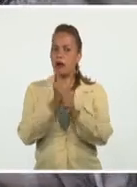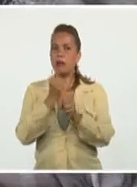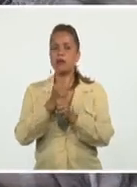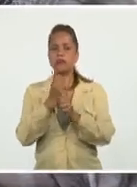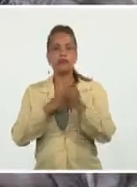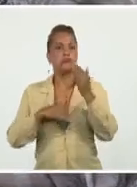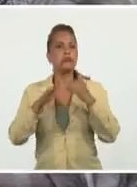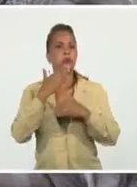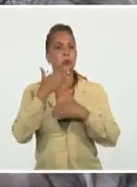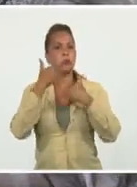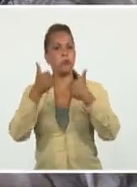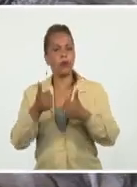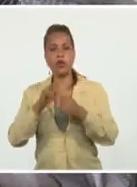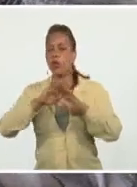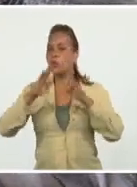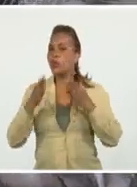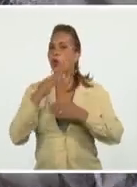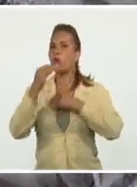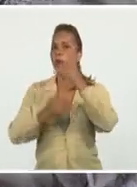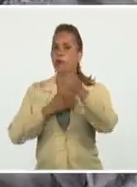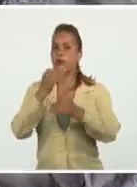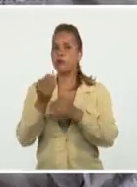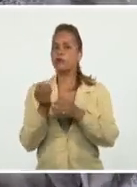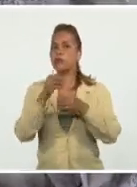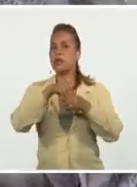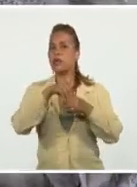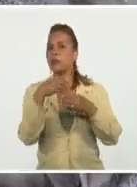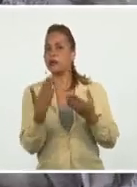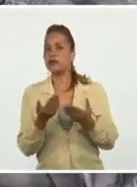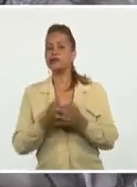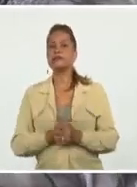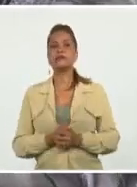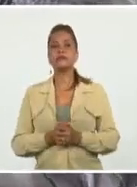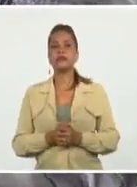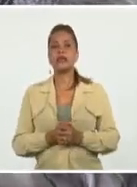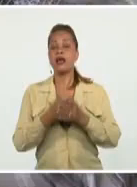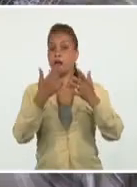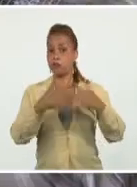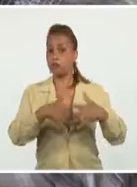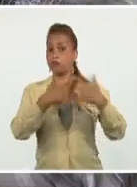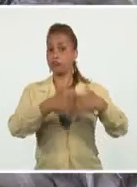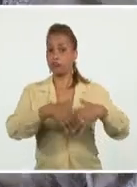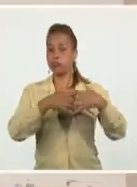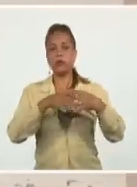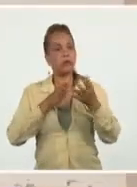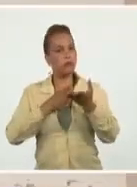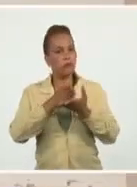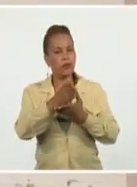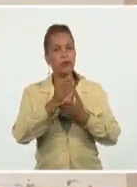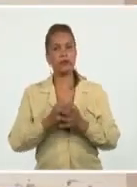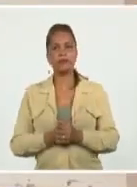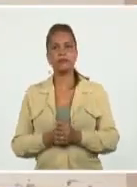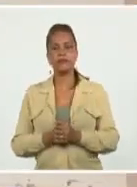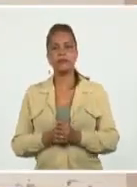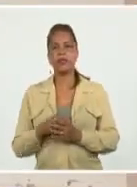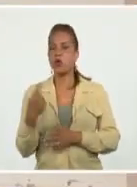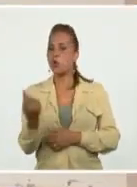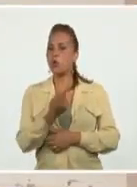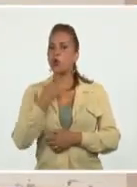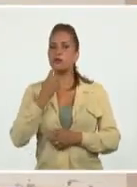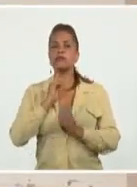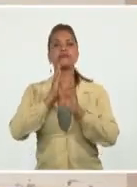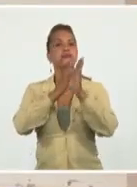todos los procesos están integrados a este a esta automatización de forma continua colectivo muy vino